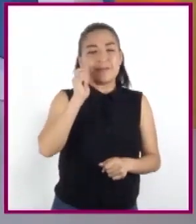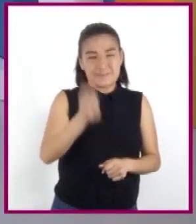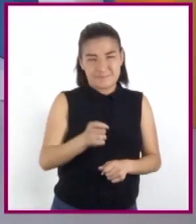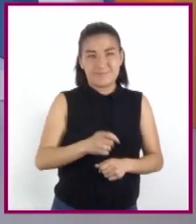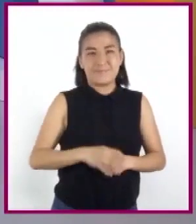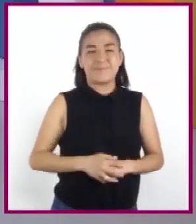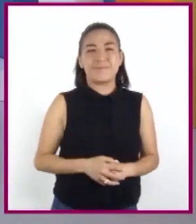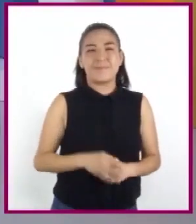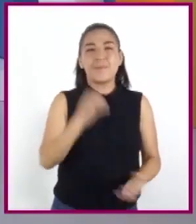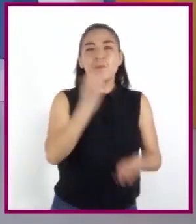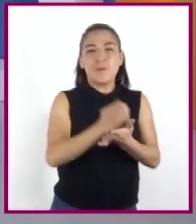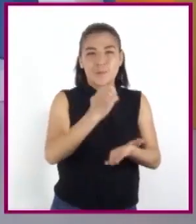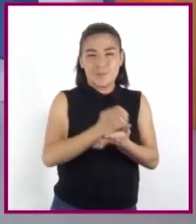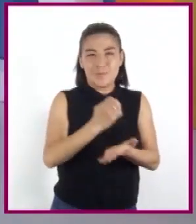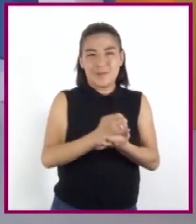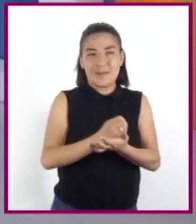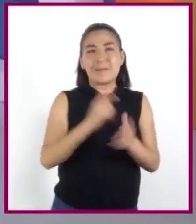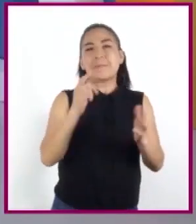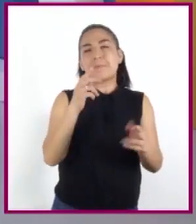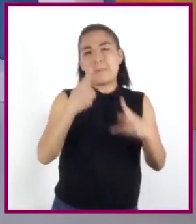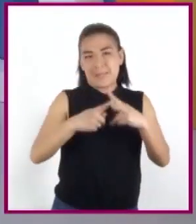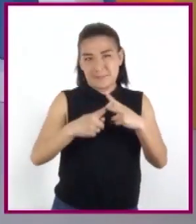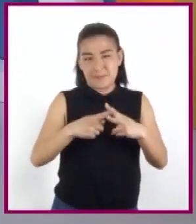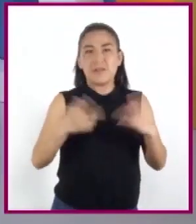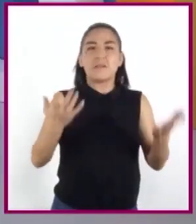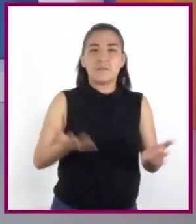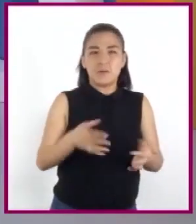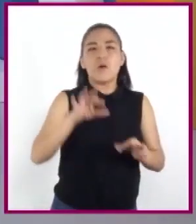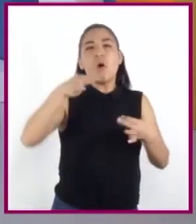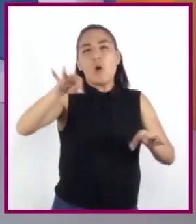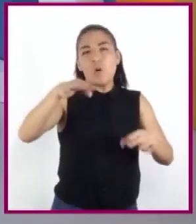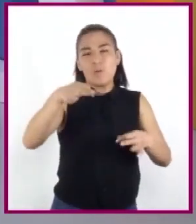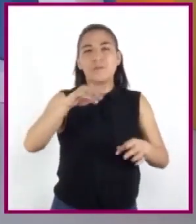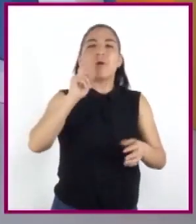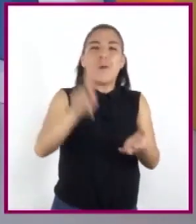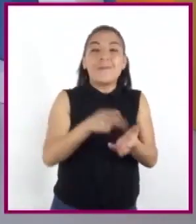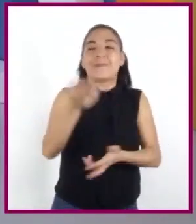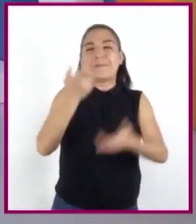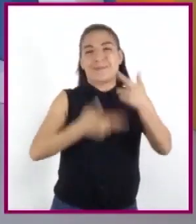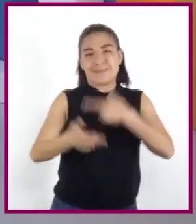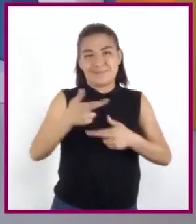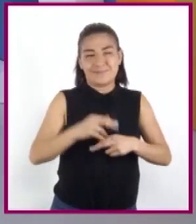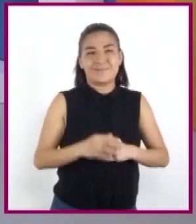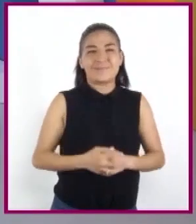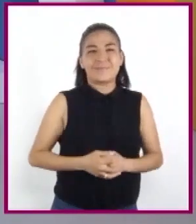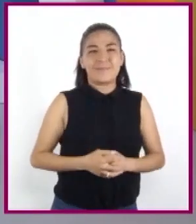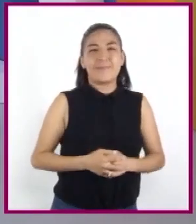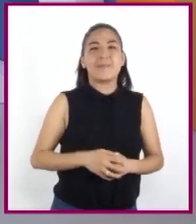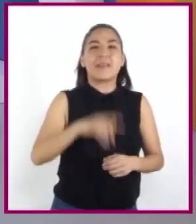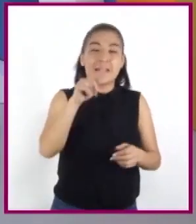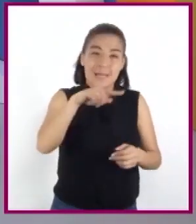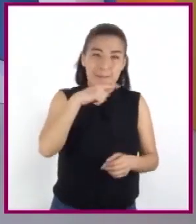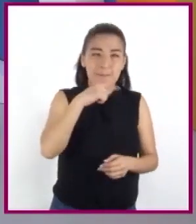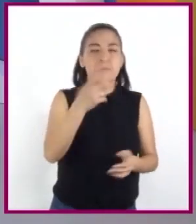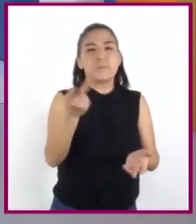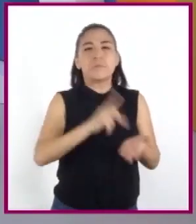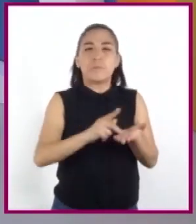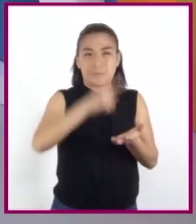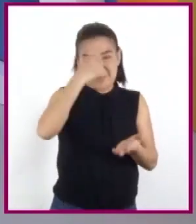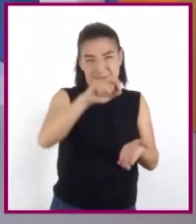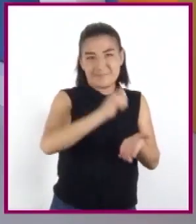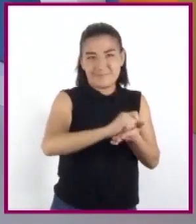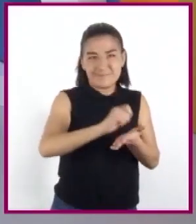siguiente: cuaderno de la asignatura o en su defecto hojas reutilizables, lápiz o pluma para